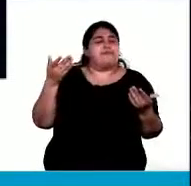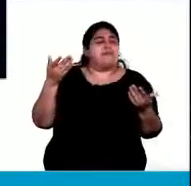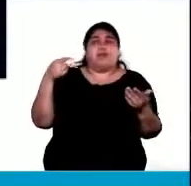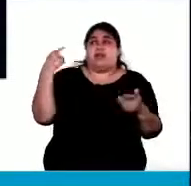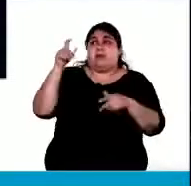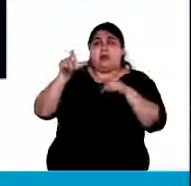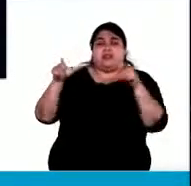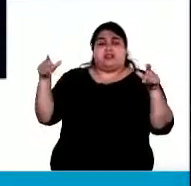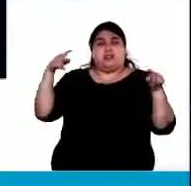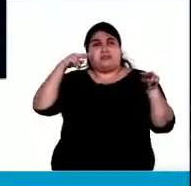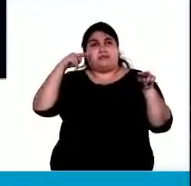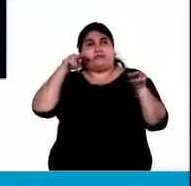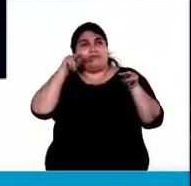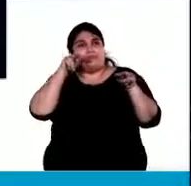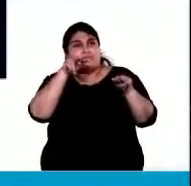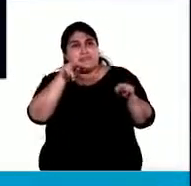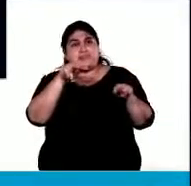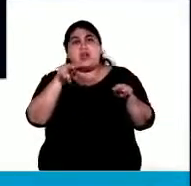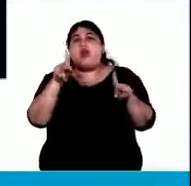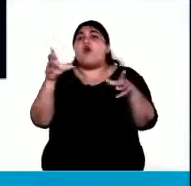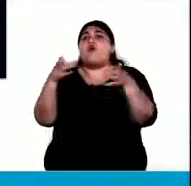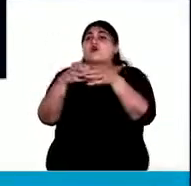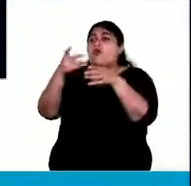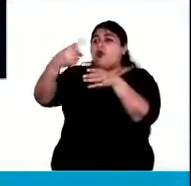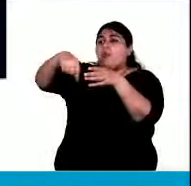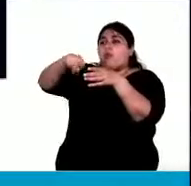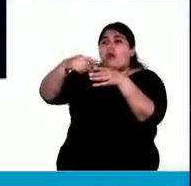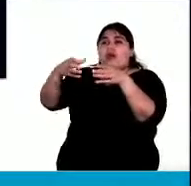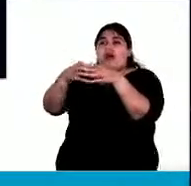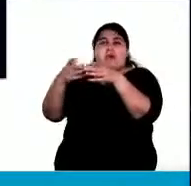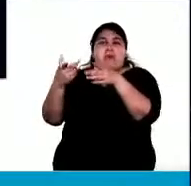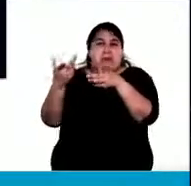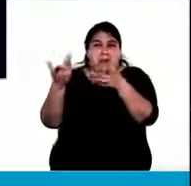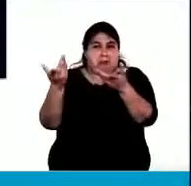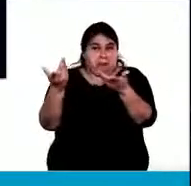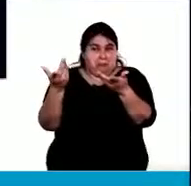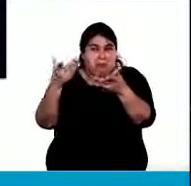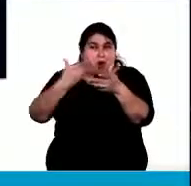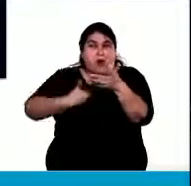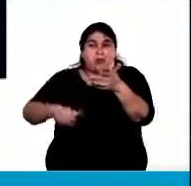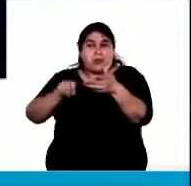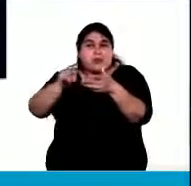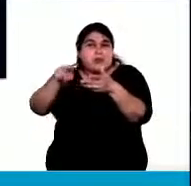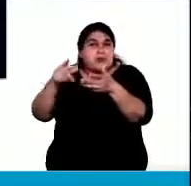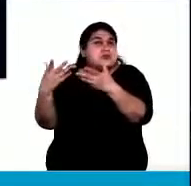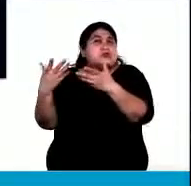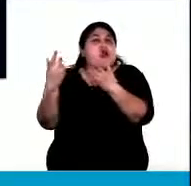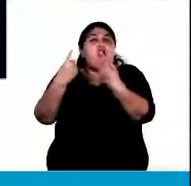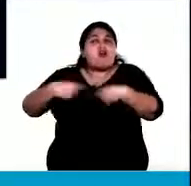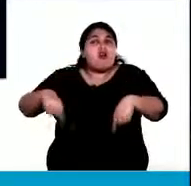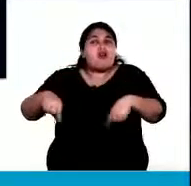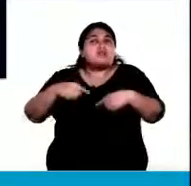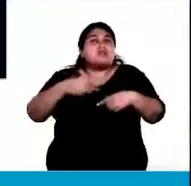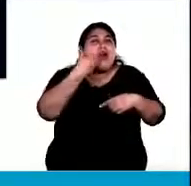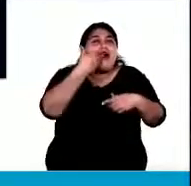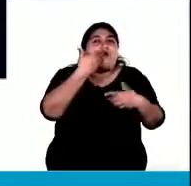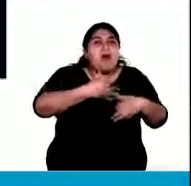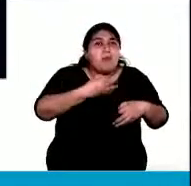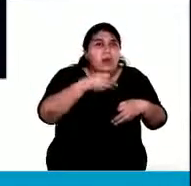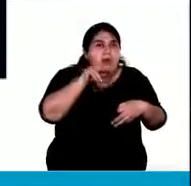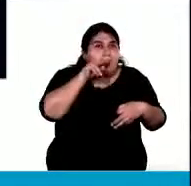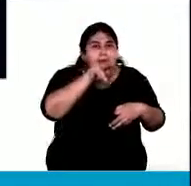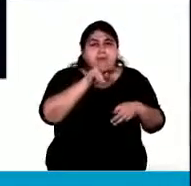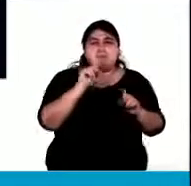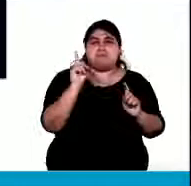nadie de quienes fueron parte de su gobierno salen, digamos, a decir que las cosas no son verdad. Dijo que